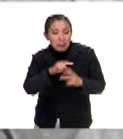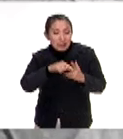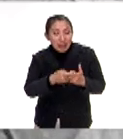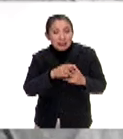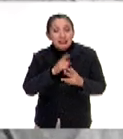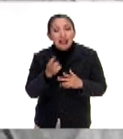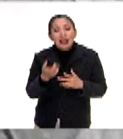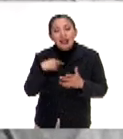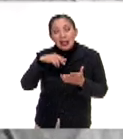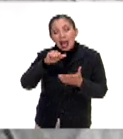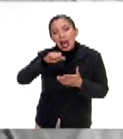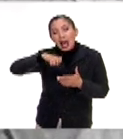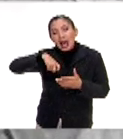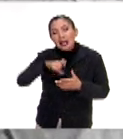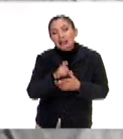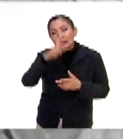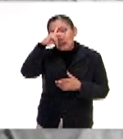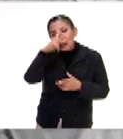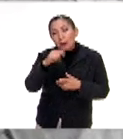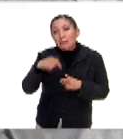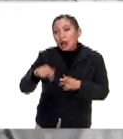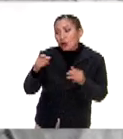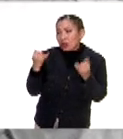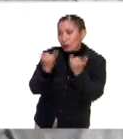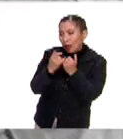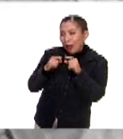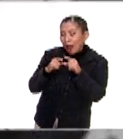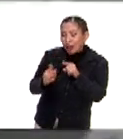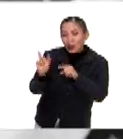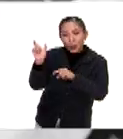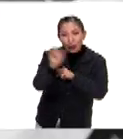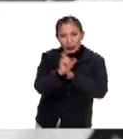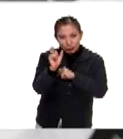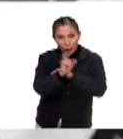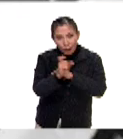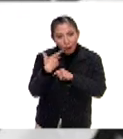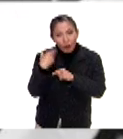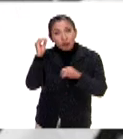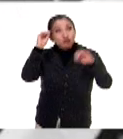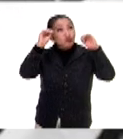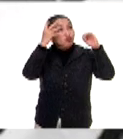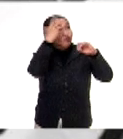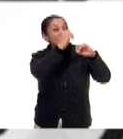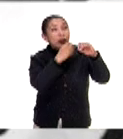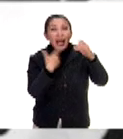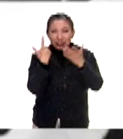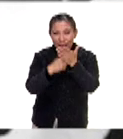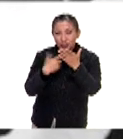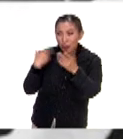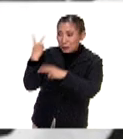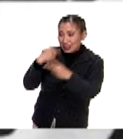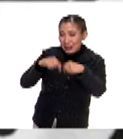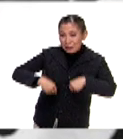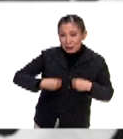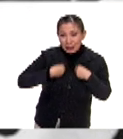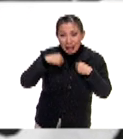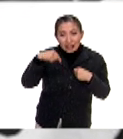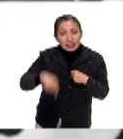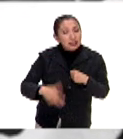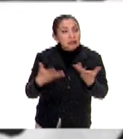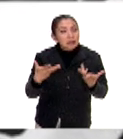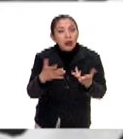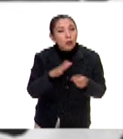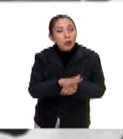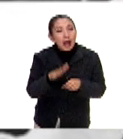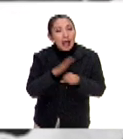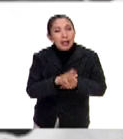esa vanguardia arquitectónica en México, pero que al mismo tiempo, a la hora de decorarlas y a la hora de venirse a vivir acá, lo que hicieron